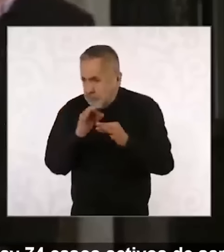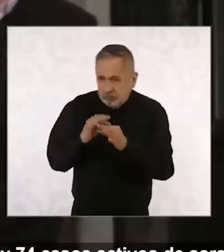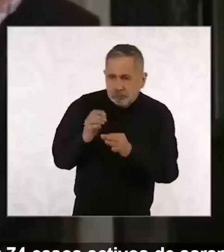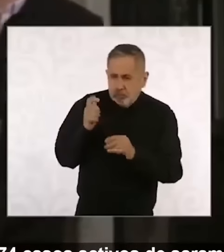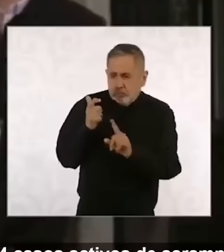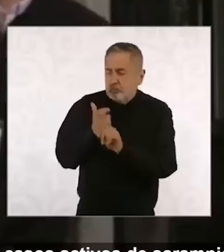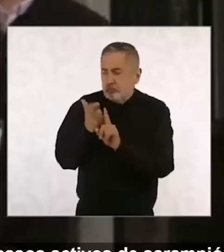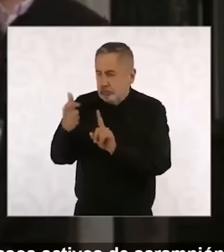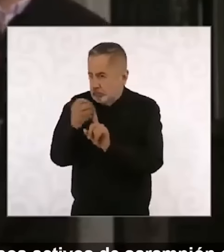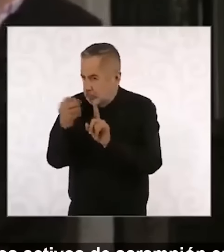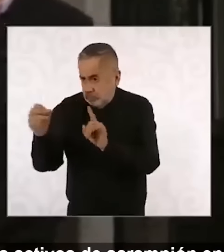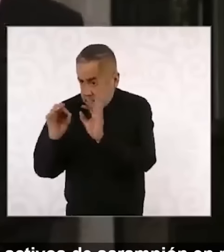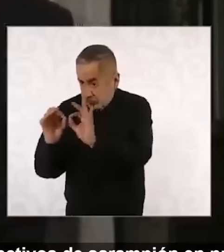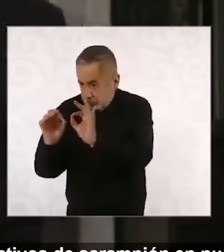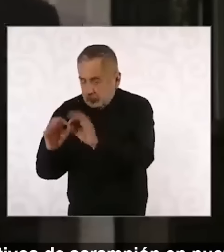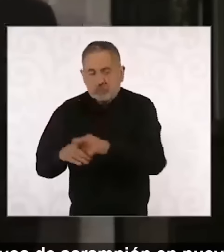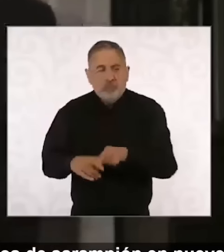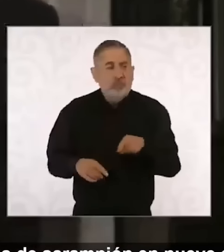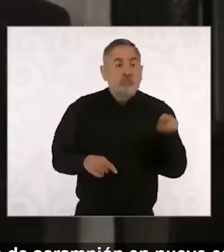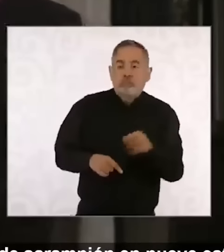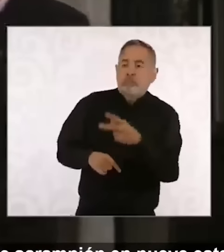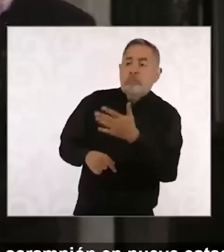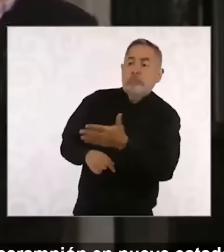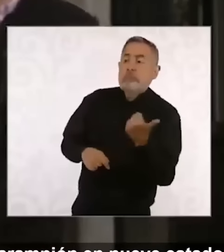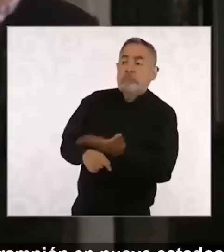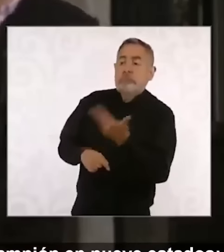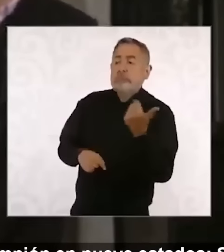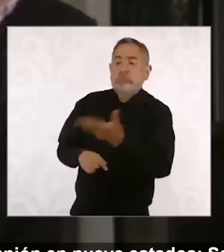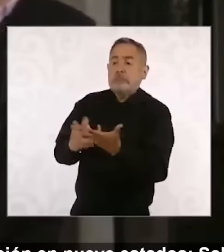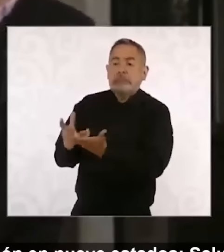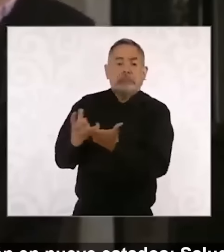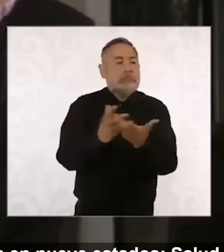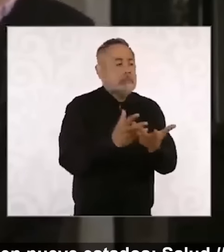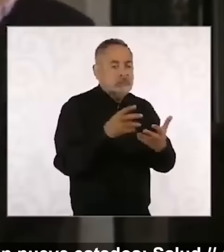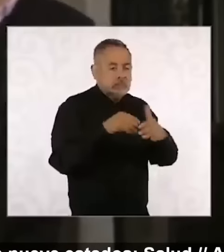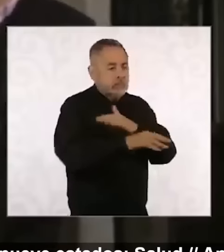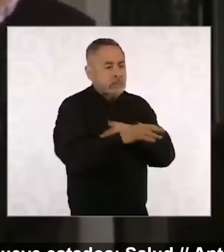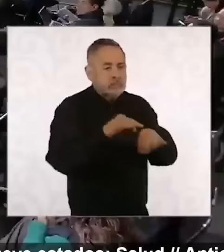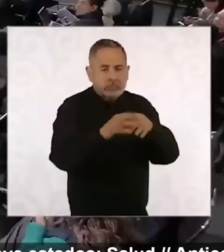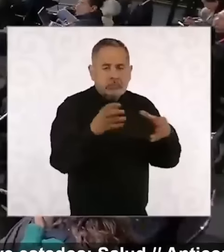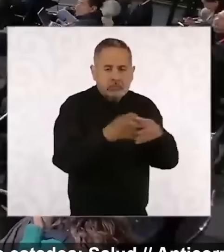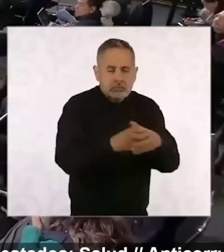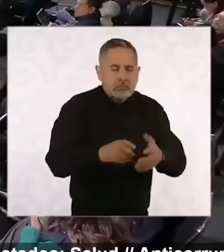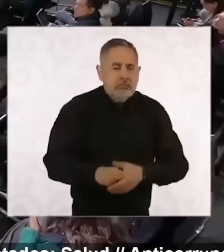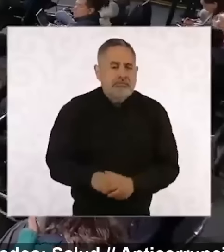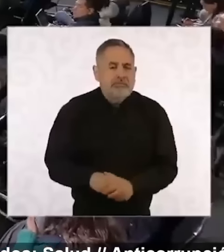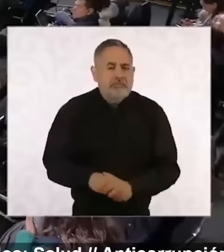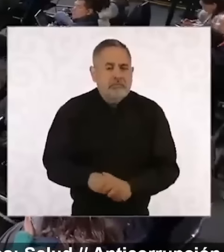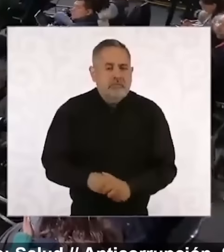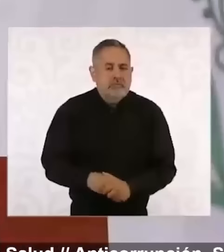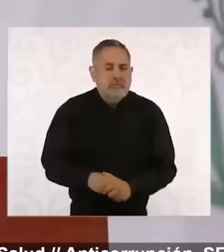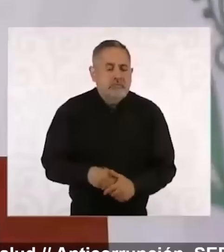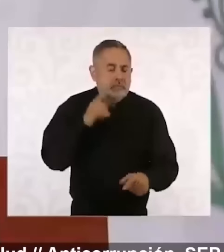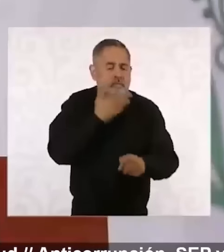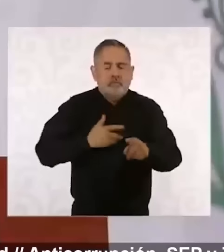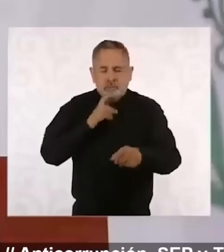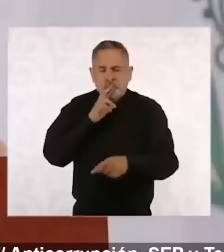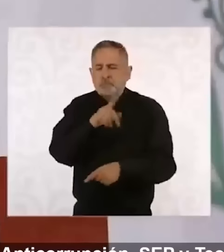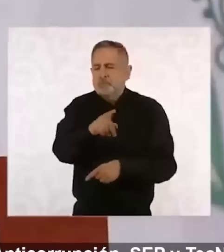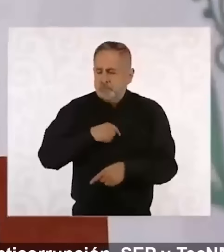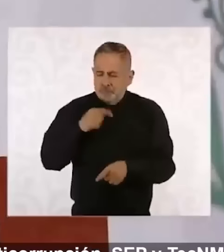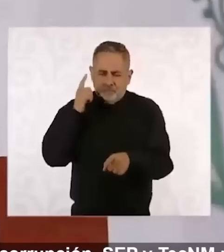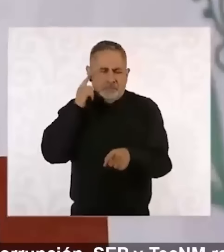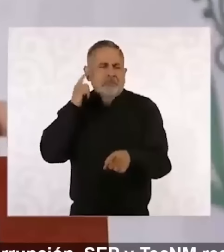cabo correctamente el programa y no se esté haciendo un mal uso de ellos, ¿no? Entonces, así es una nota que salió recientemente.